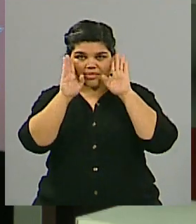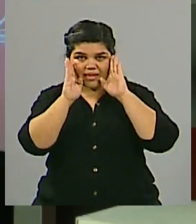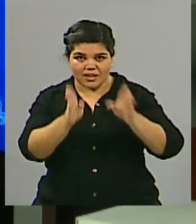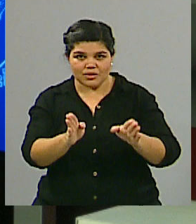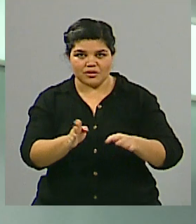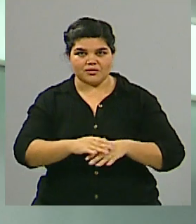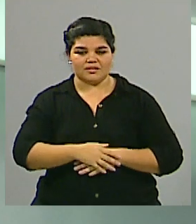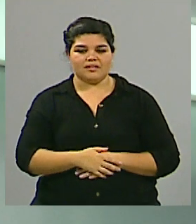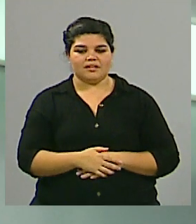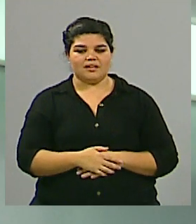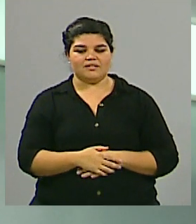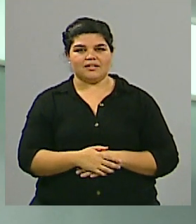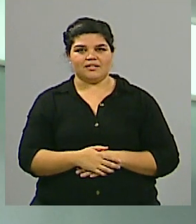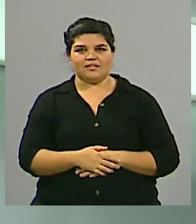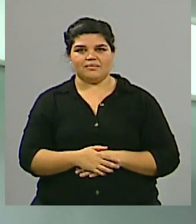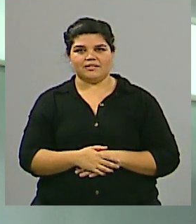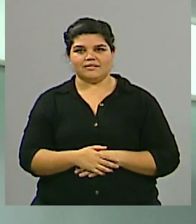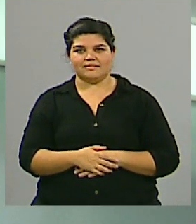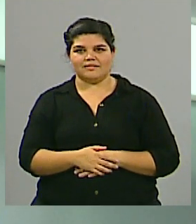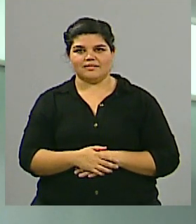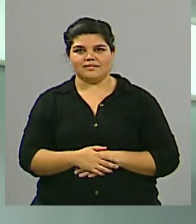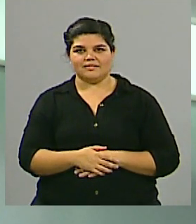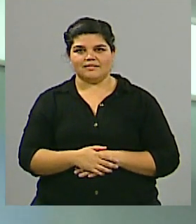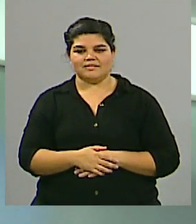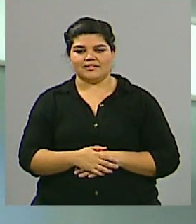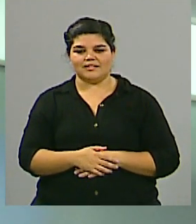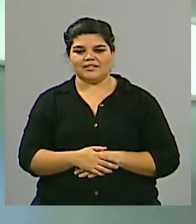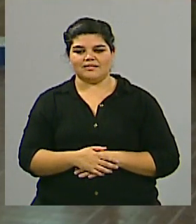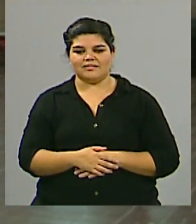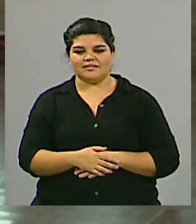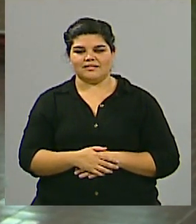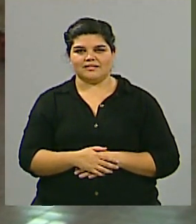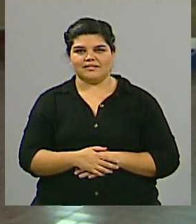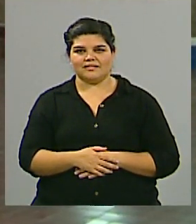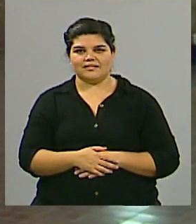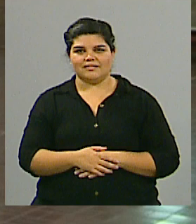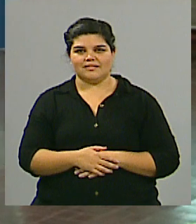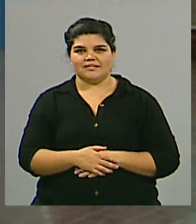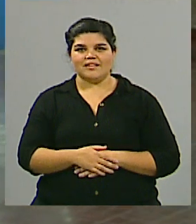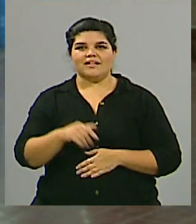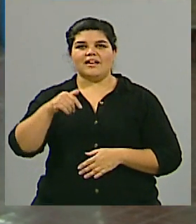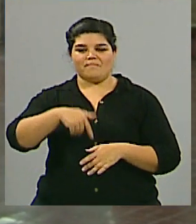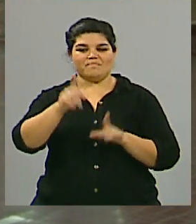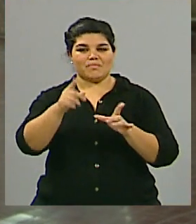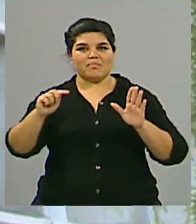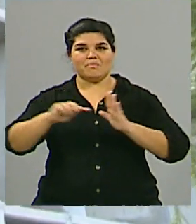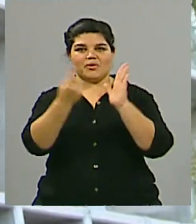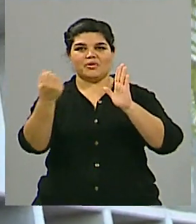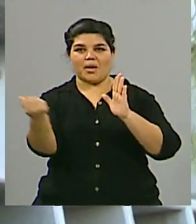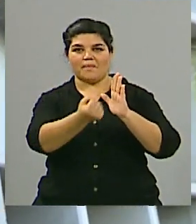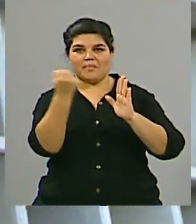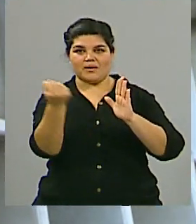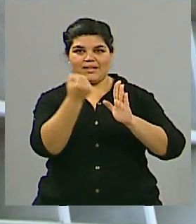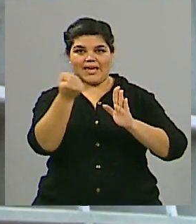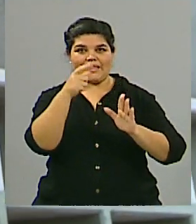enfrentarla. Bien, perfecto. Bueno, hay un aspecto que es central, que vos tocás y que tiene que ver con la